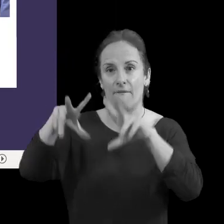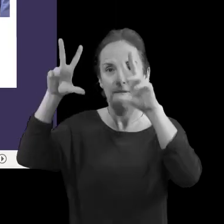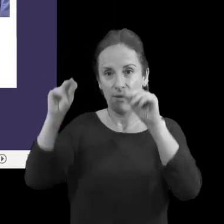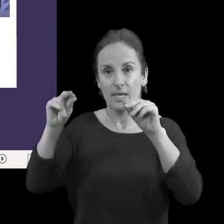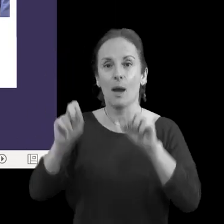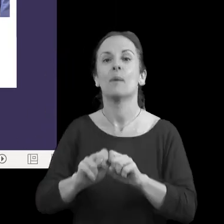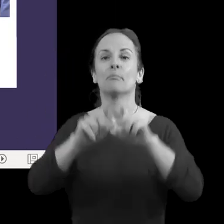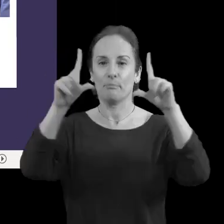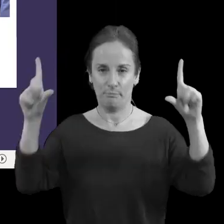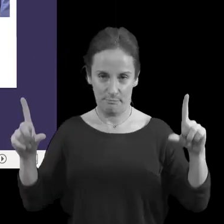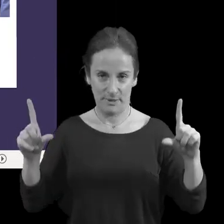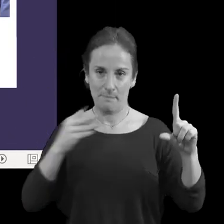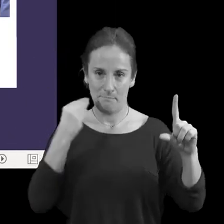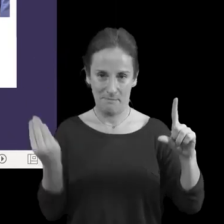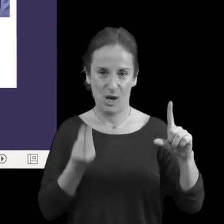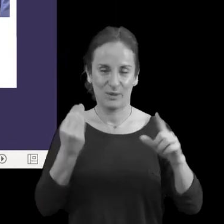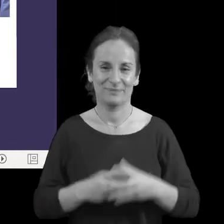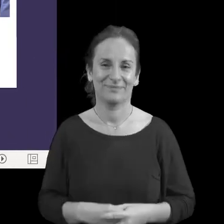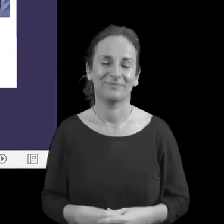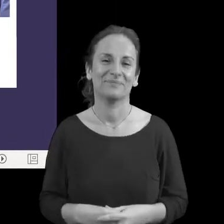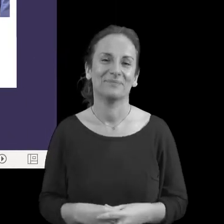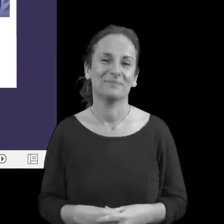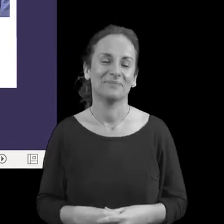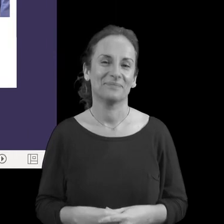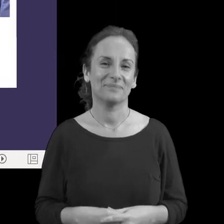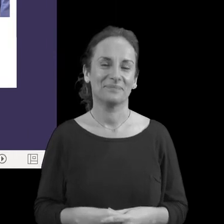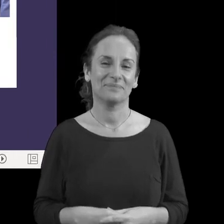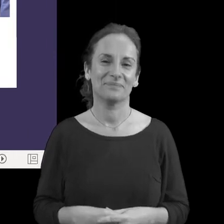perfecto. En diferido, pero lo agradecerán.